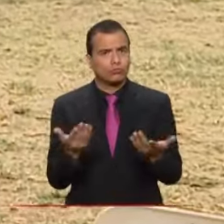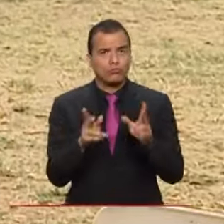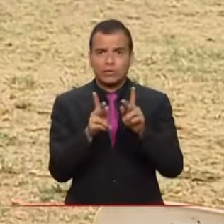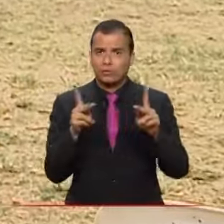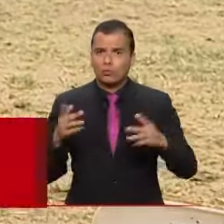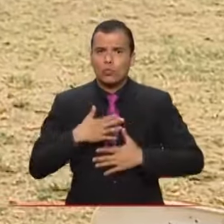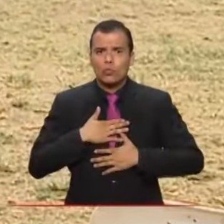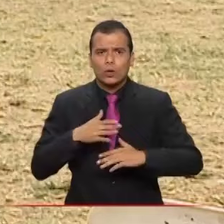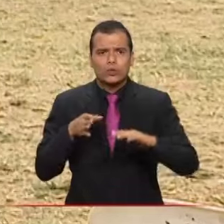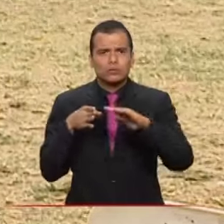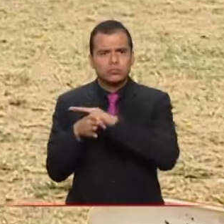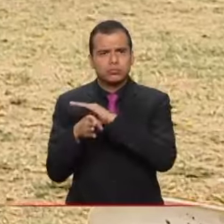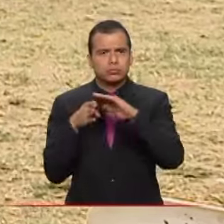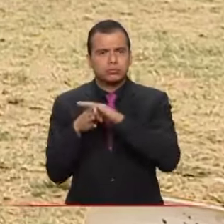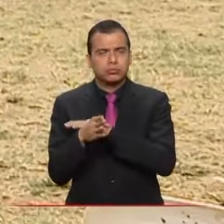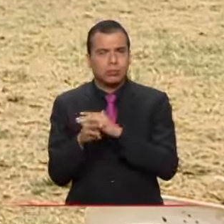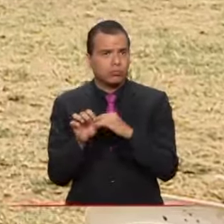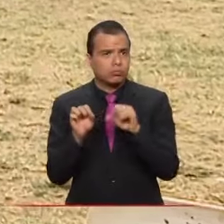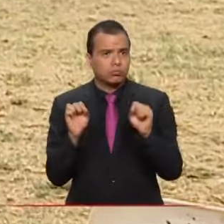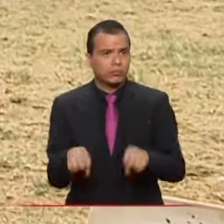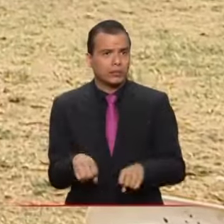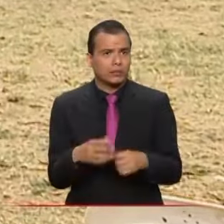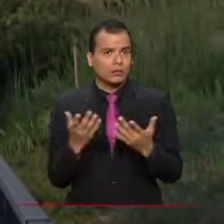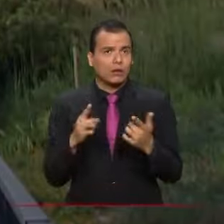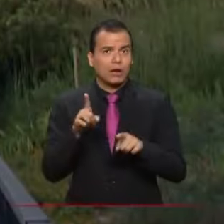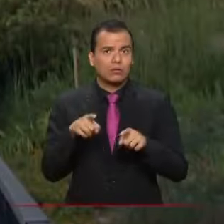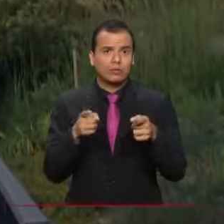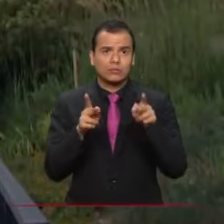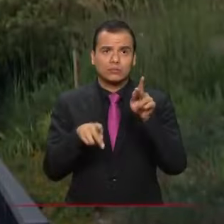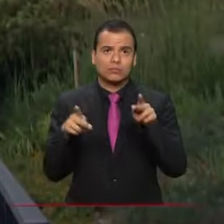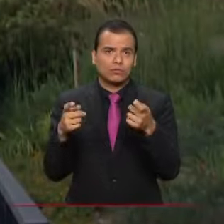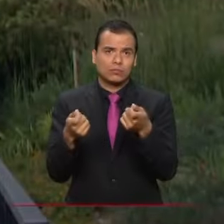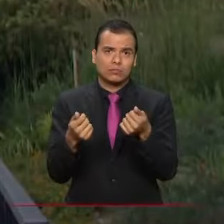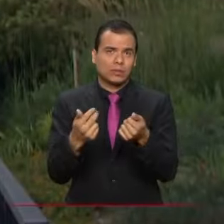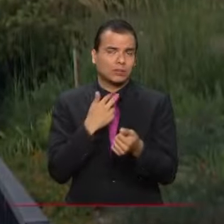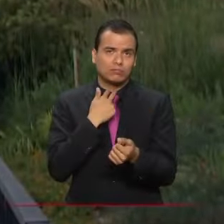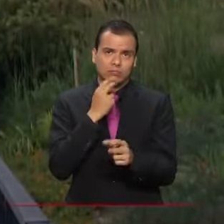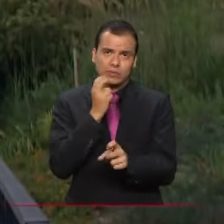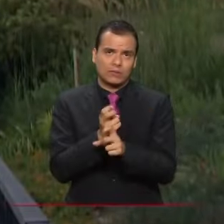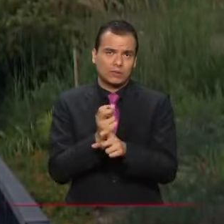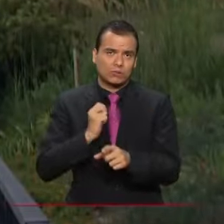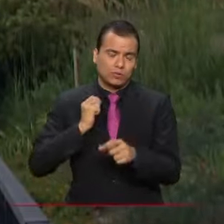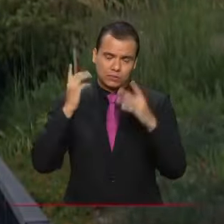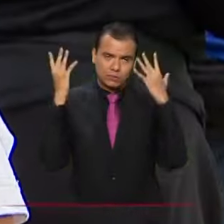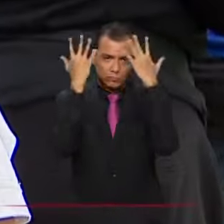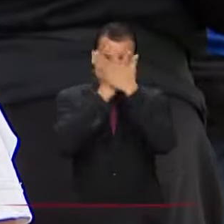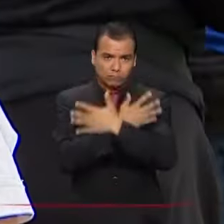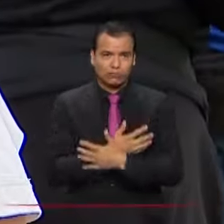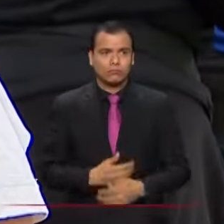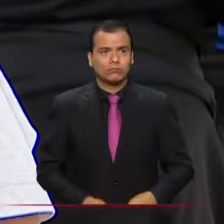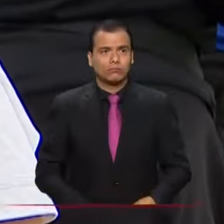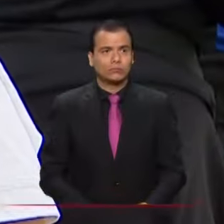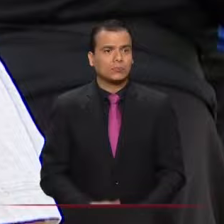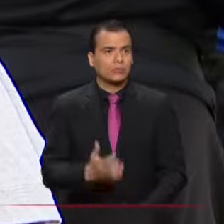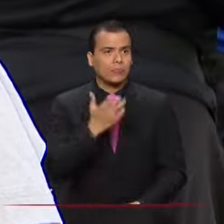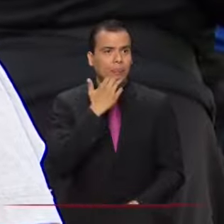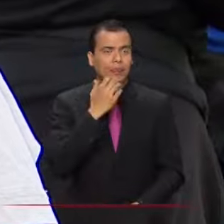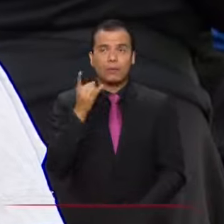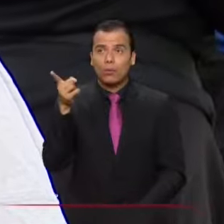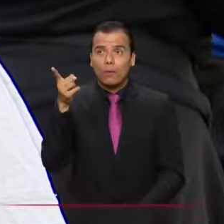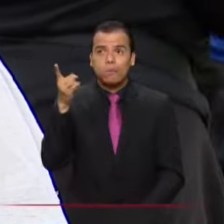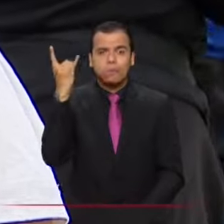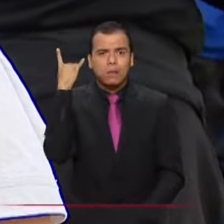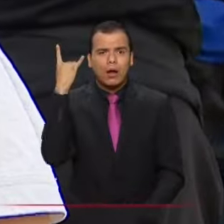los ciudadanos, porque hay personas que no tienen la misma solvencia económica. ¿Usted volvería si empiezan a